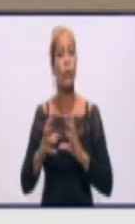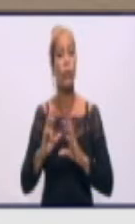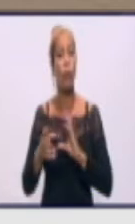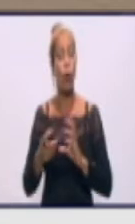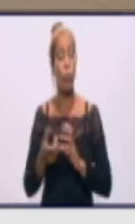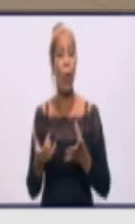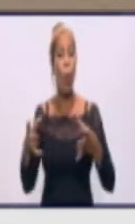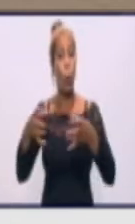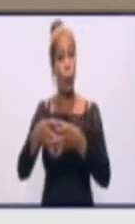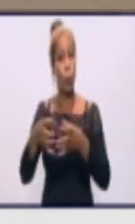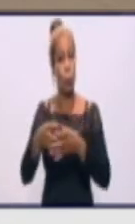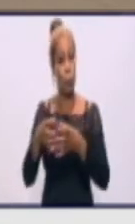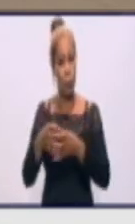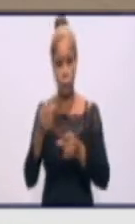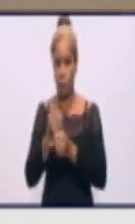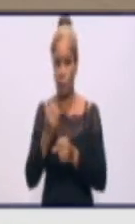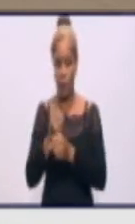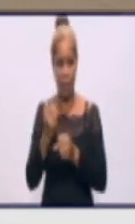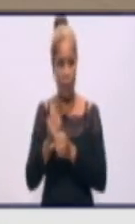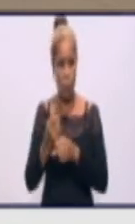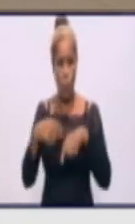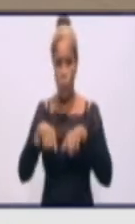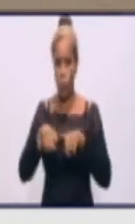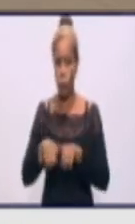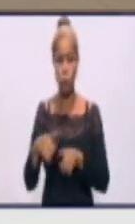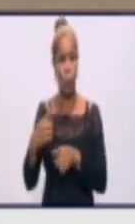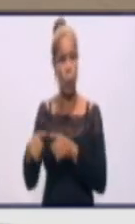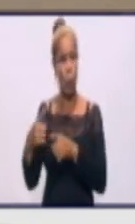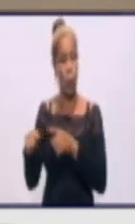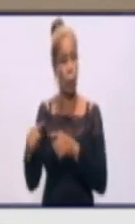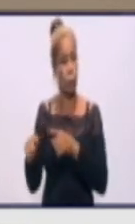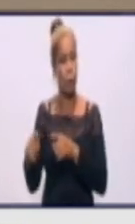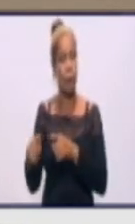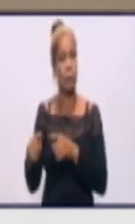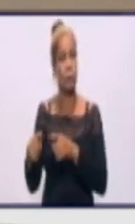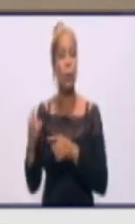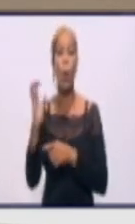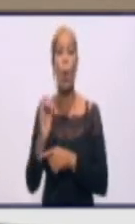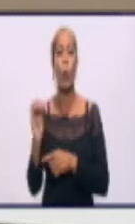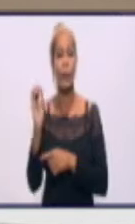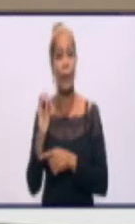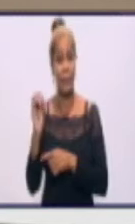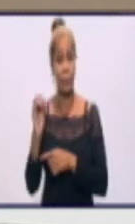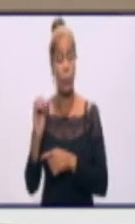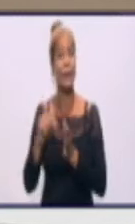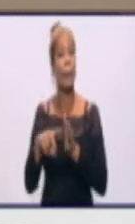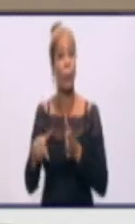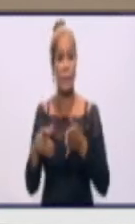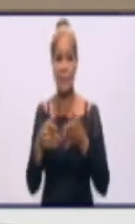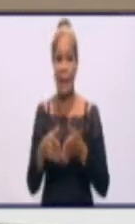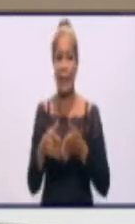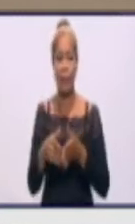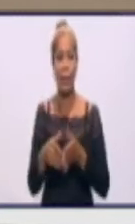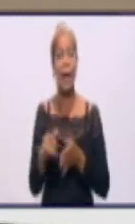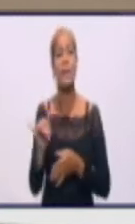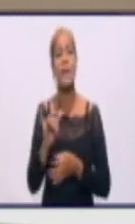forman un equipo de trabajo de conjunto con las demás entidades del territorio, una mancuerna de trabajo